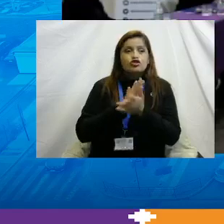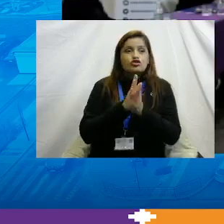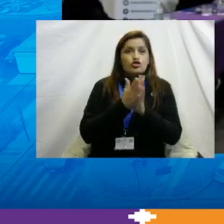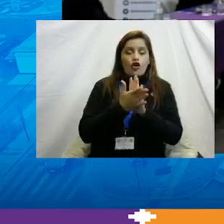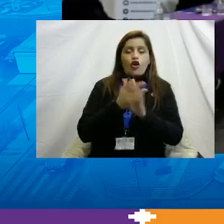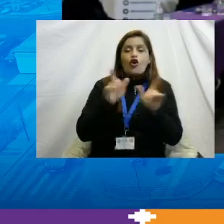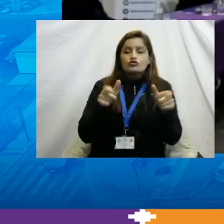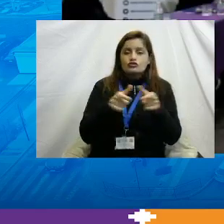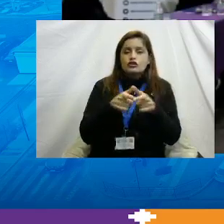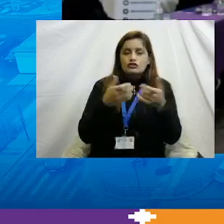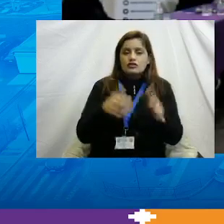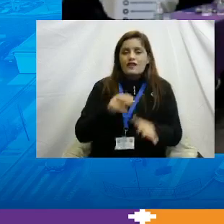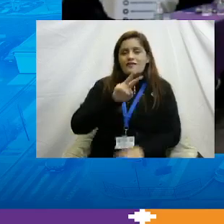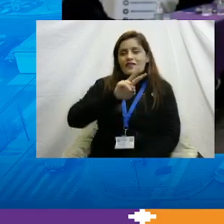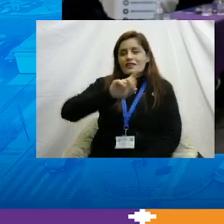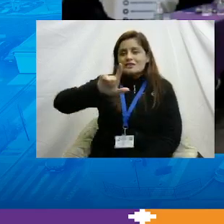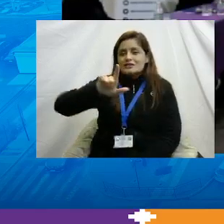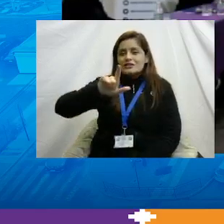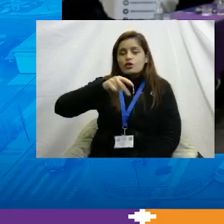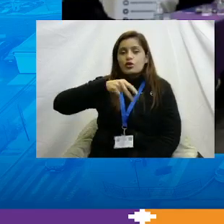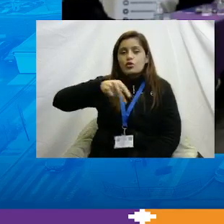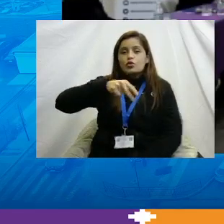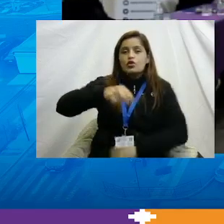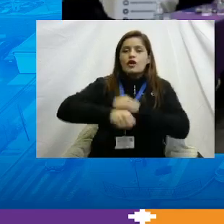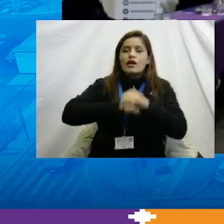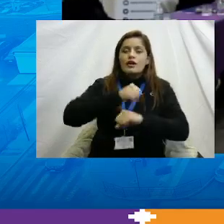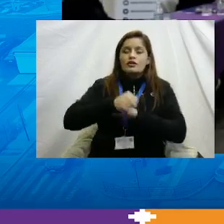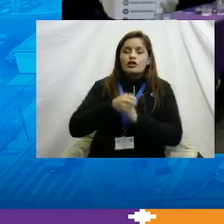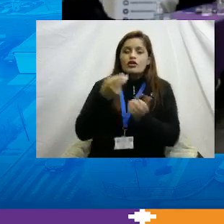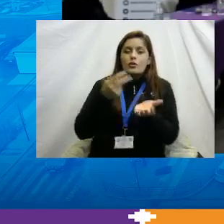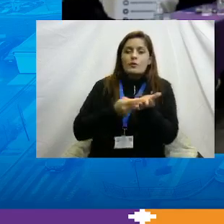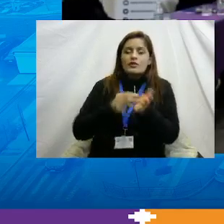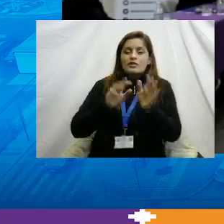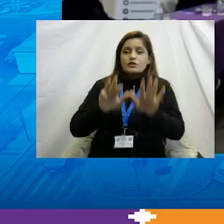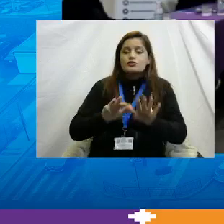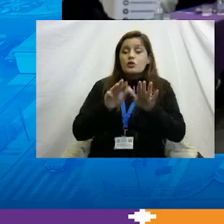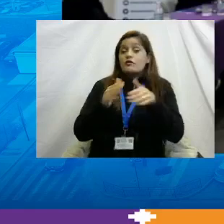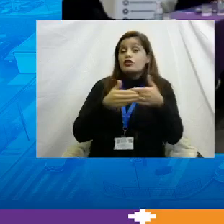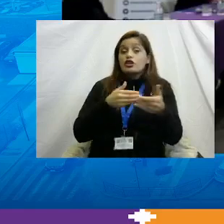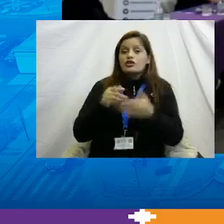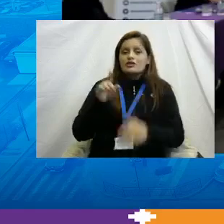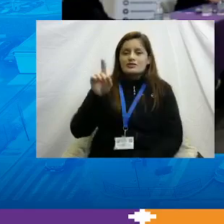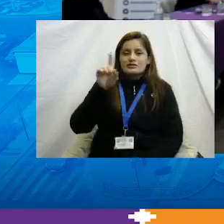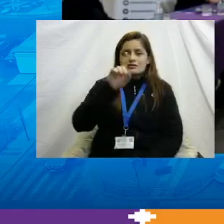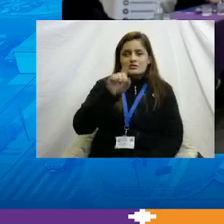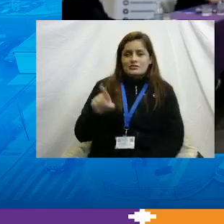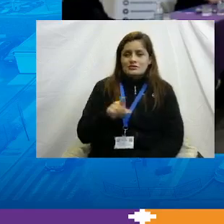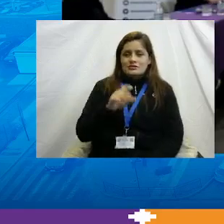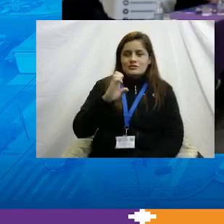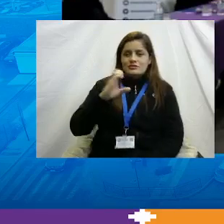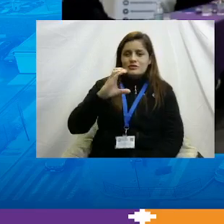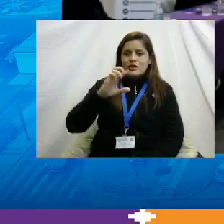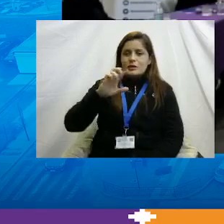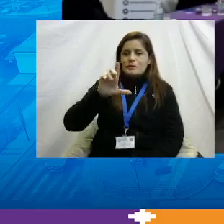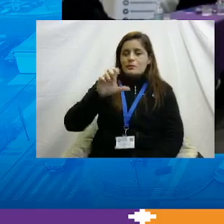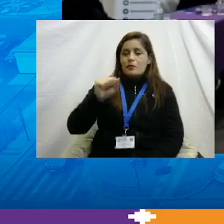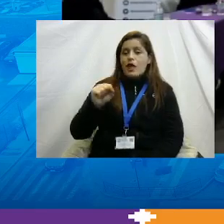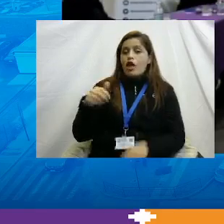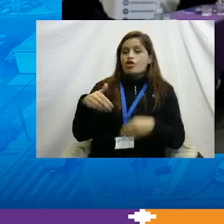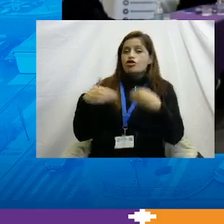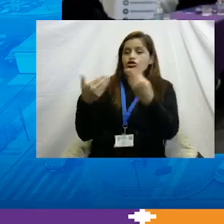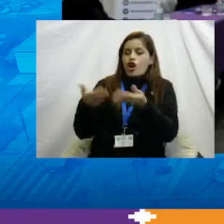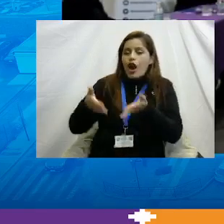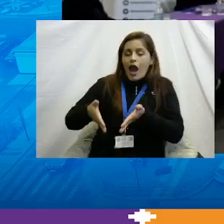la alcaldesa, del 27 de junio del 2019, donde el departamento de SECPLAS le entregó un listado de caminos a pavimentar y de